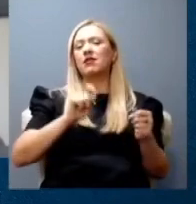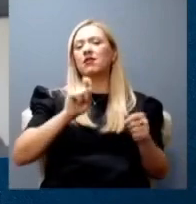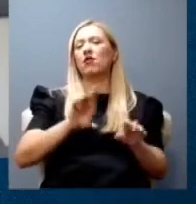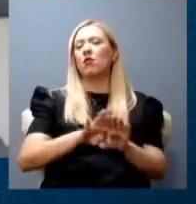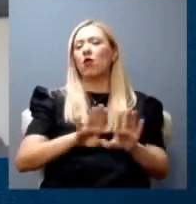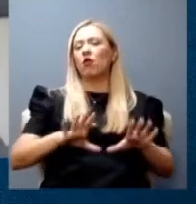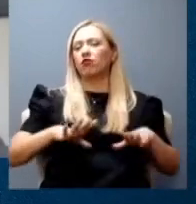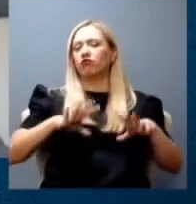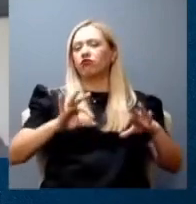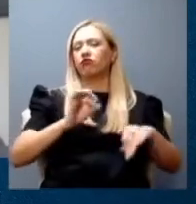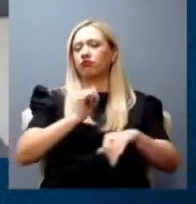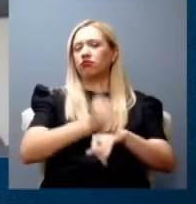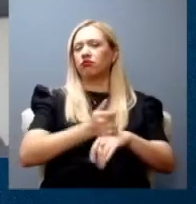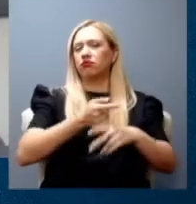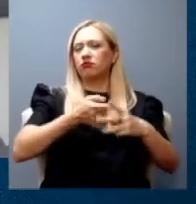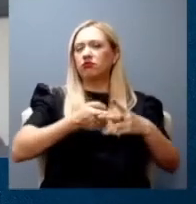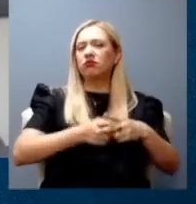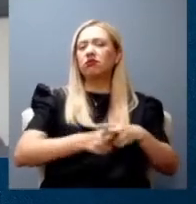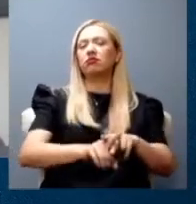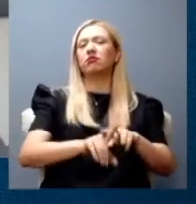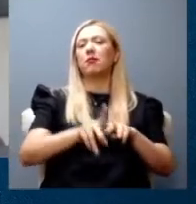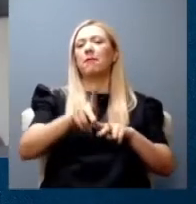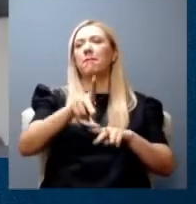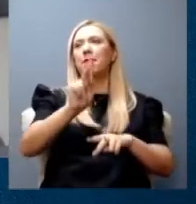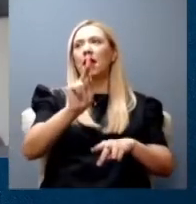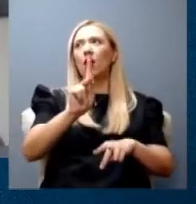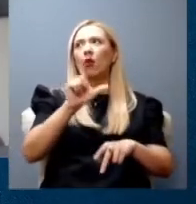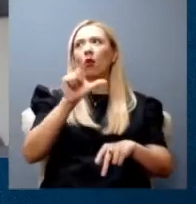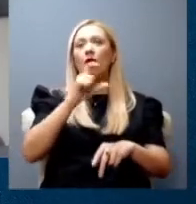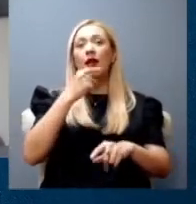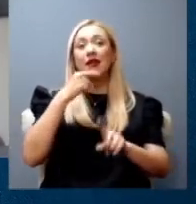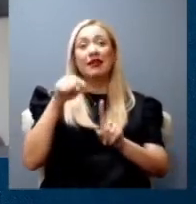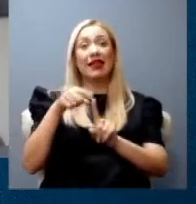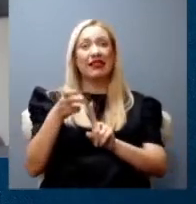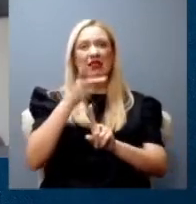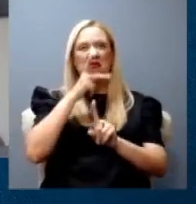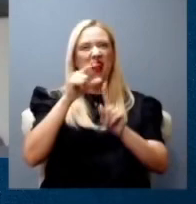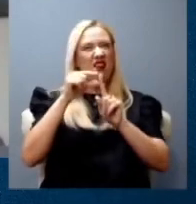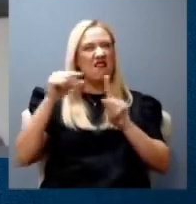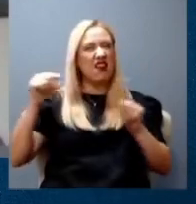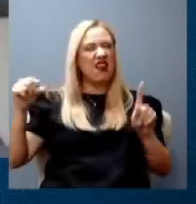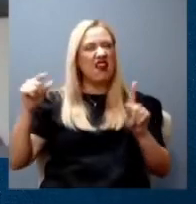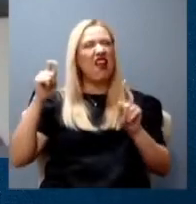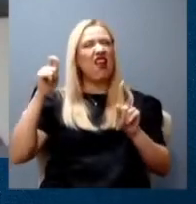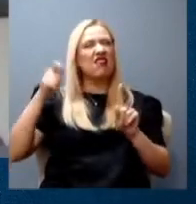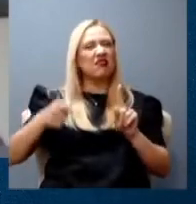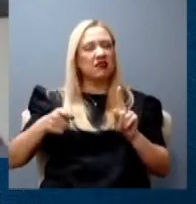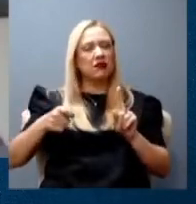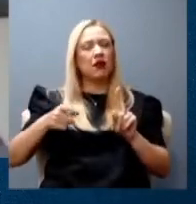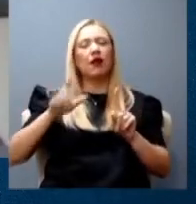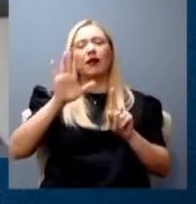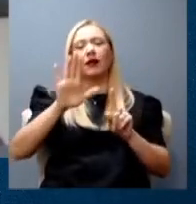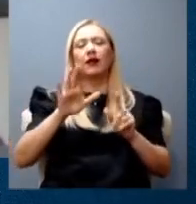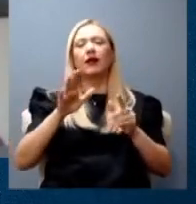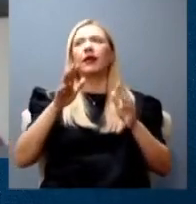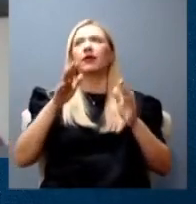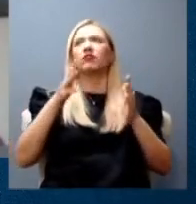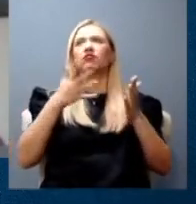pero digamos, básicamente, cuando hablamos de justicia transicional, estamos hablando de una serie de